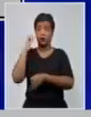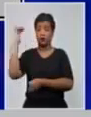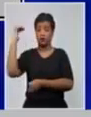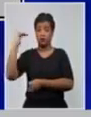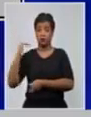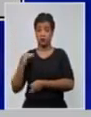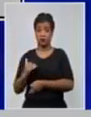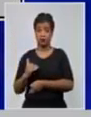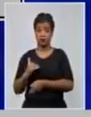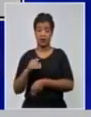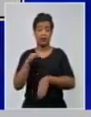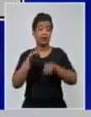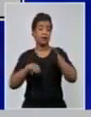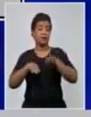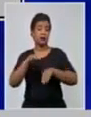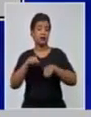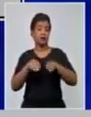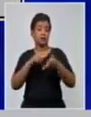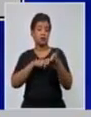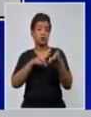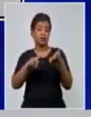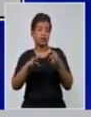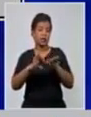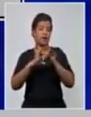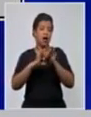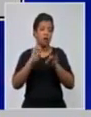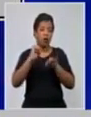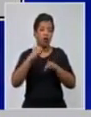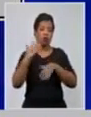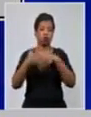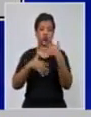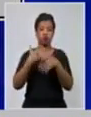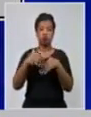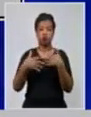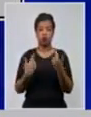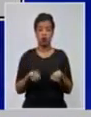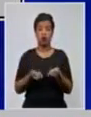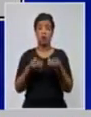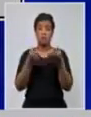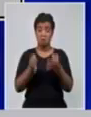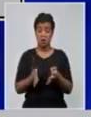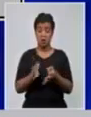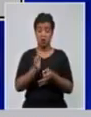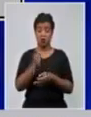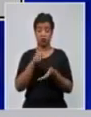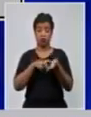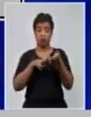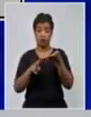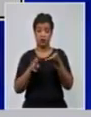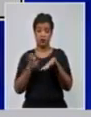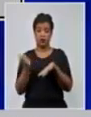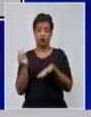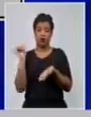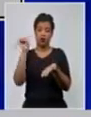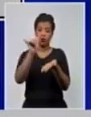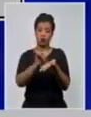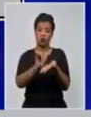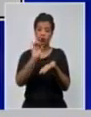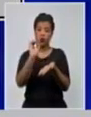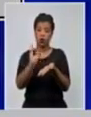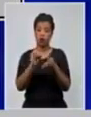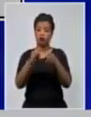determinadas provincias que además reciben un número de pasajeros que sabemos que a todos se le